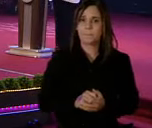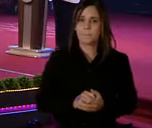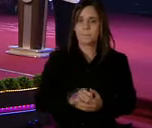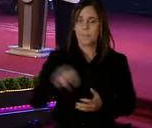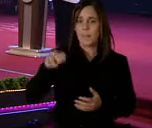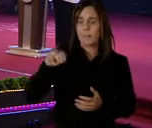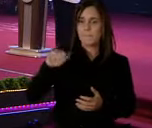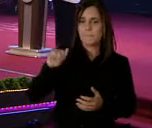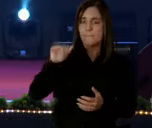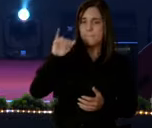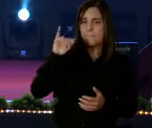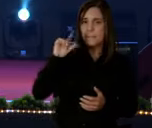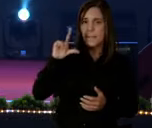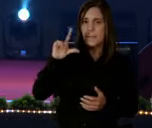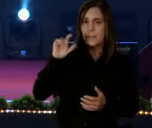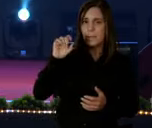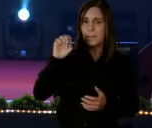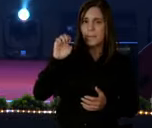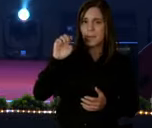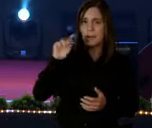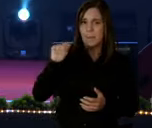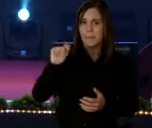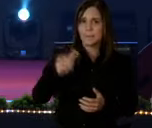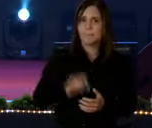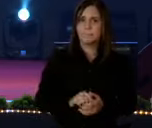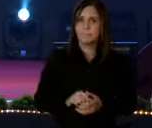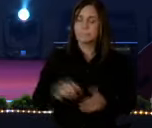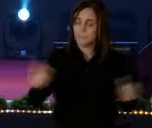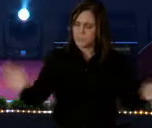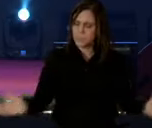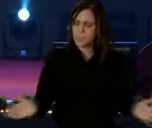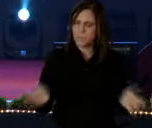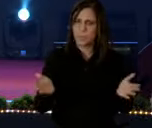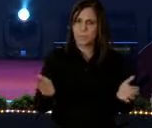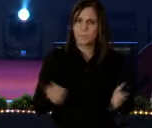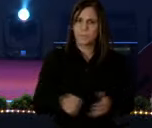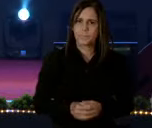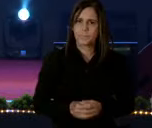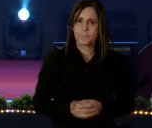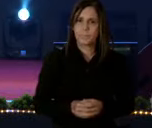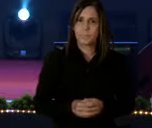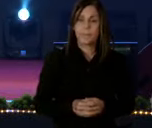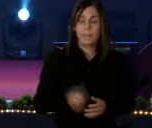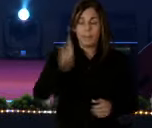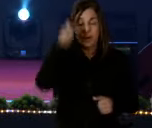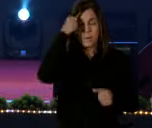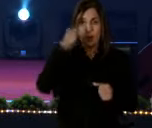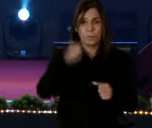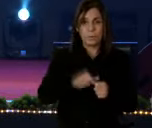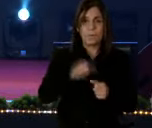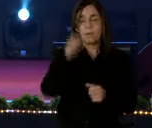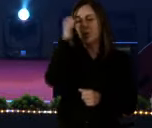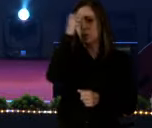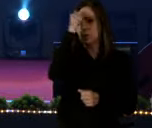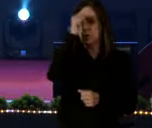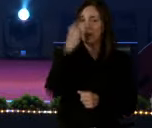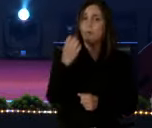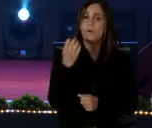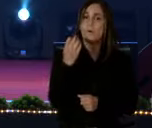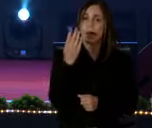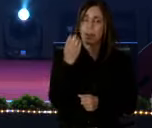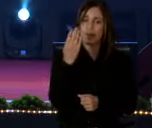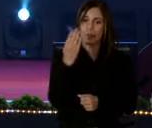dedicarlos al Señor. Amén. Mientras tanto, les recordamos que el domingo 14 de noviembre va a estar el apóstol Sidney Steal con nosotros. Va a